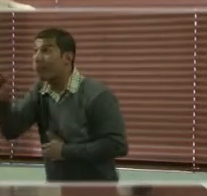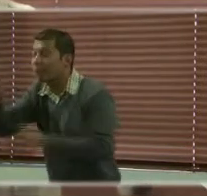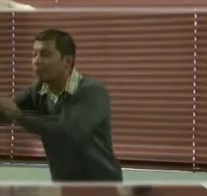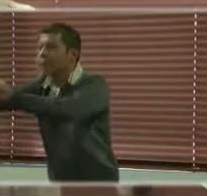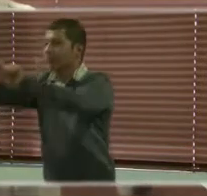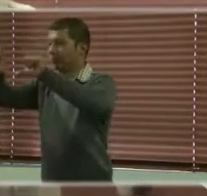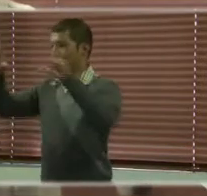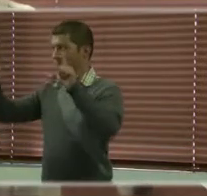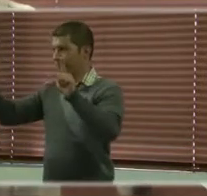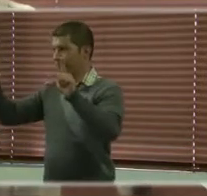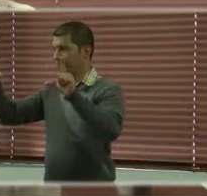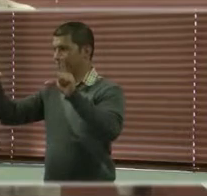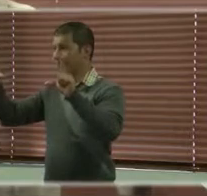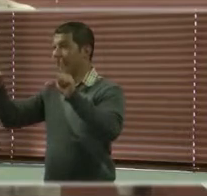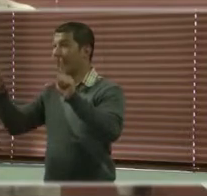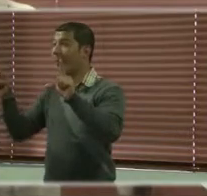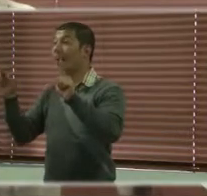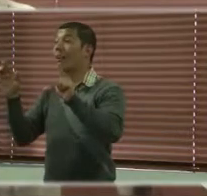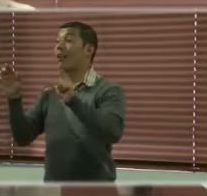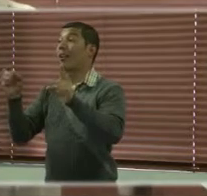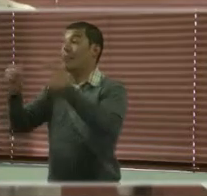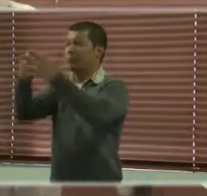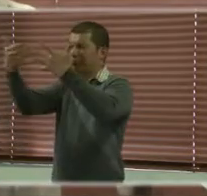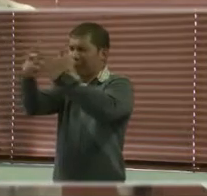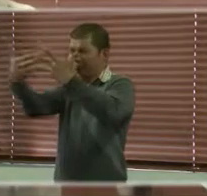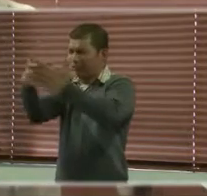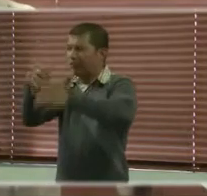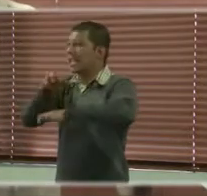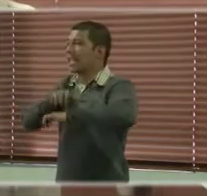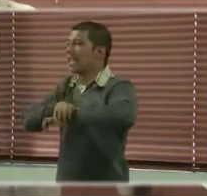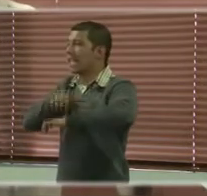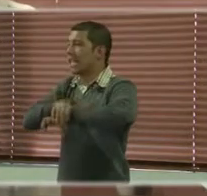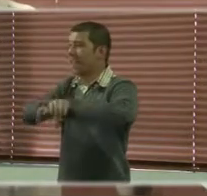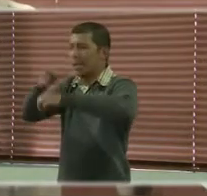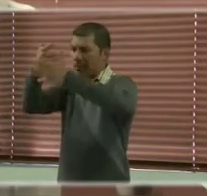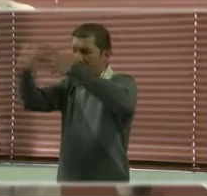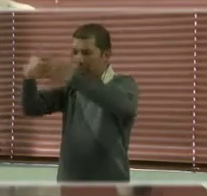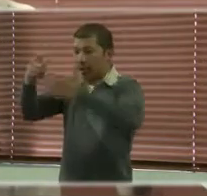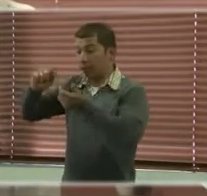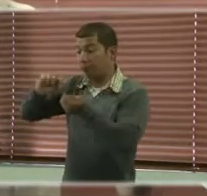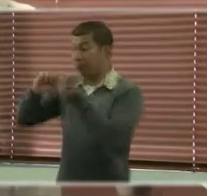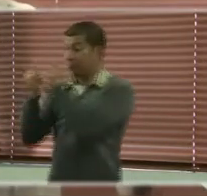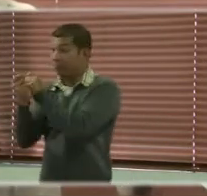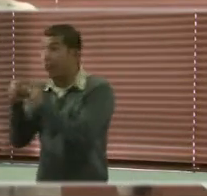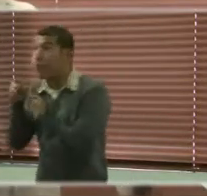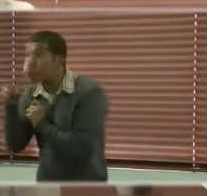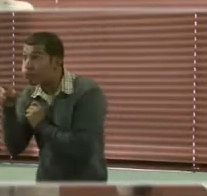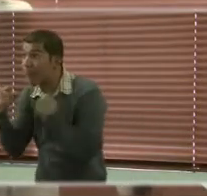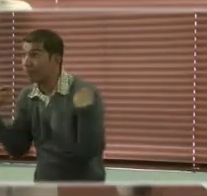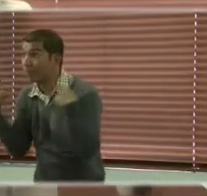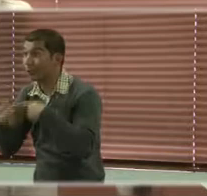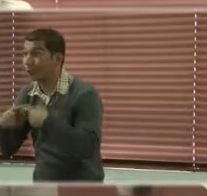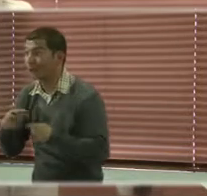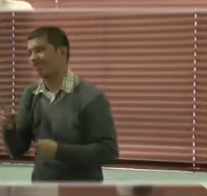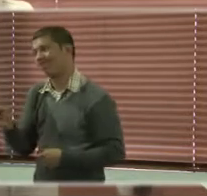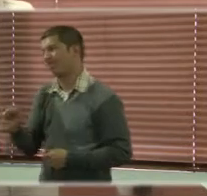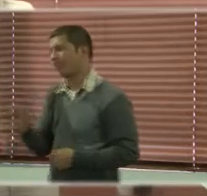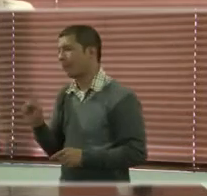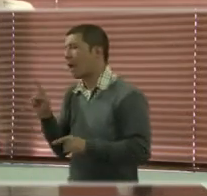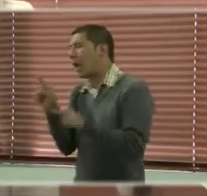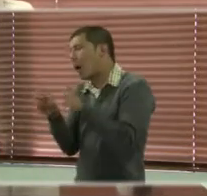Está en español entonces y de hecho la jurisprudencia no está en español Entonces sí